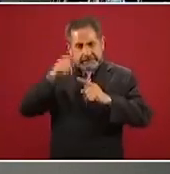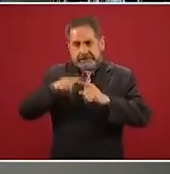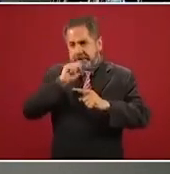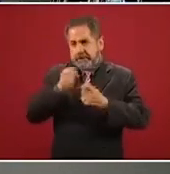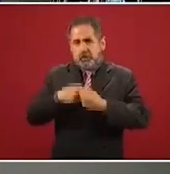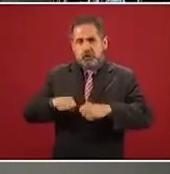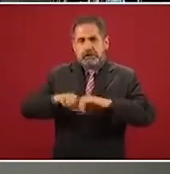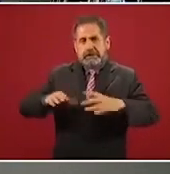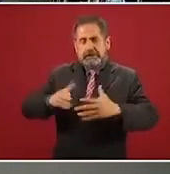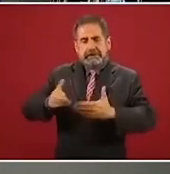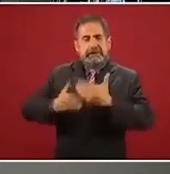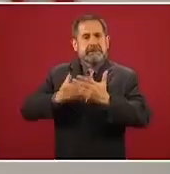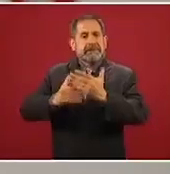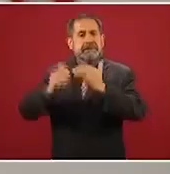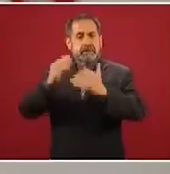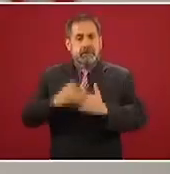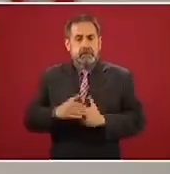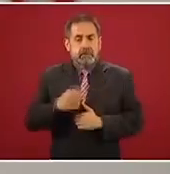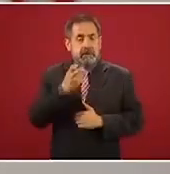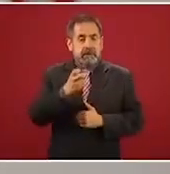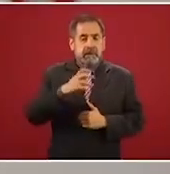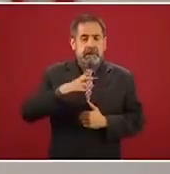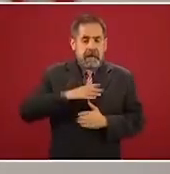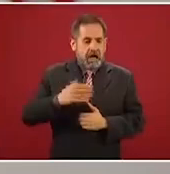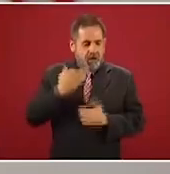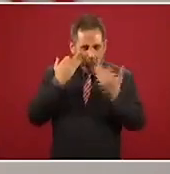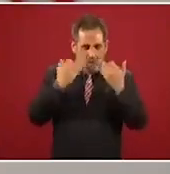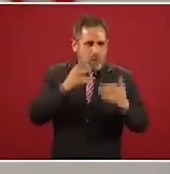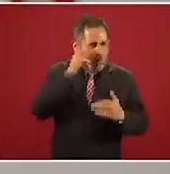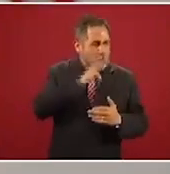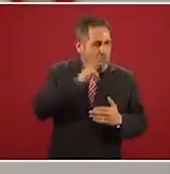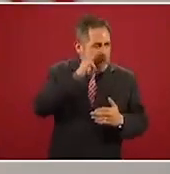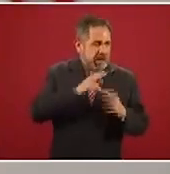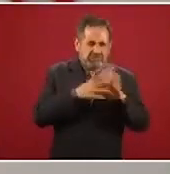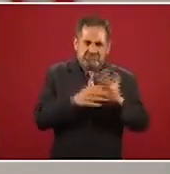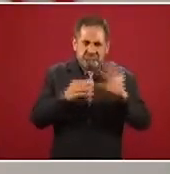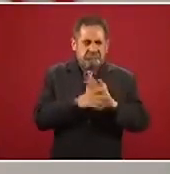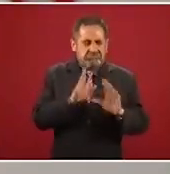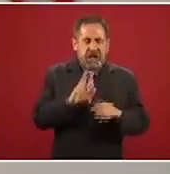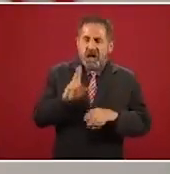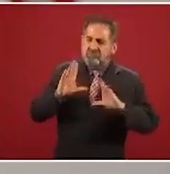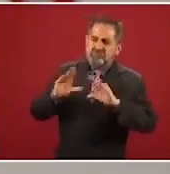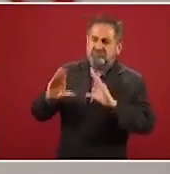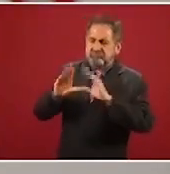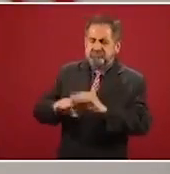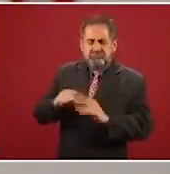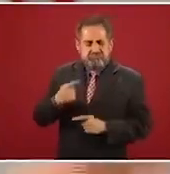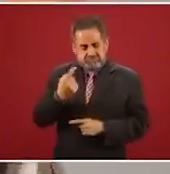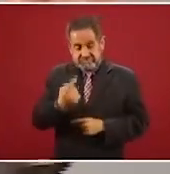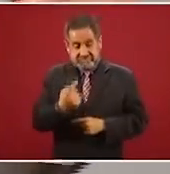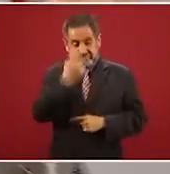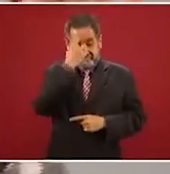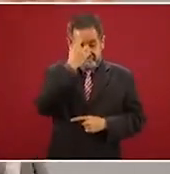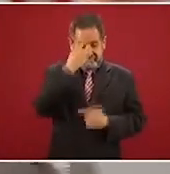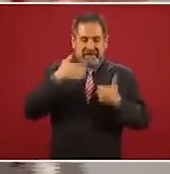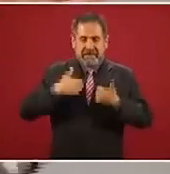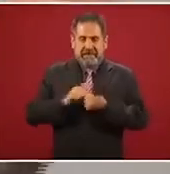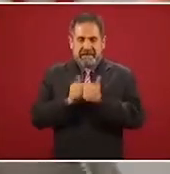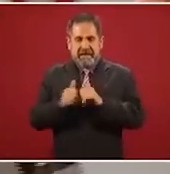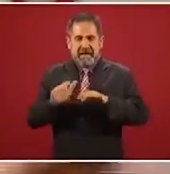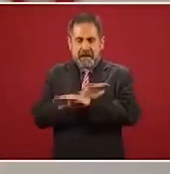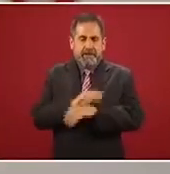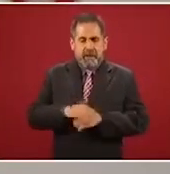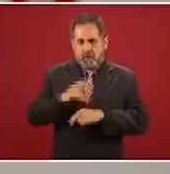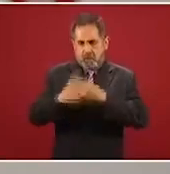conjunto. Para esto hay extensa evidencia científica que ha sido tomada en cuenta, y menciono dos elementos o